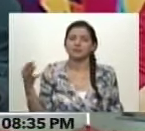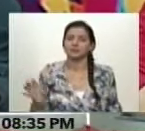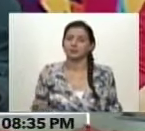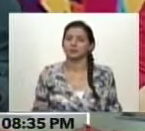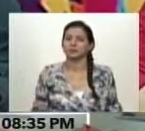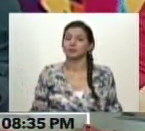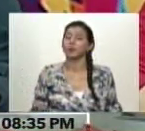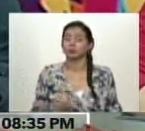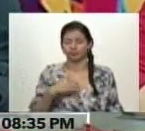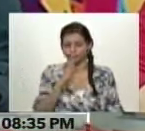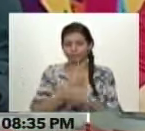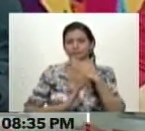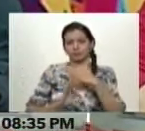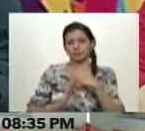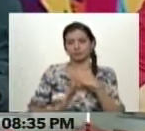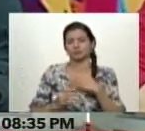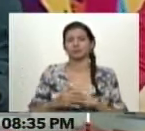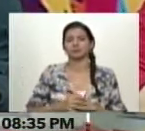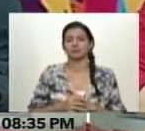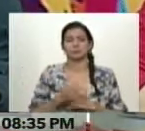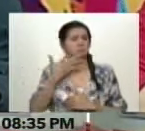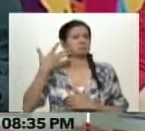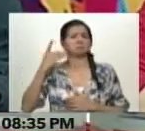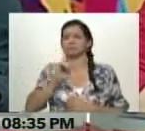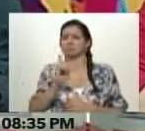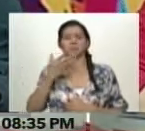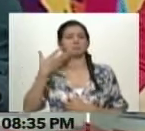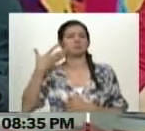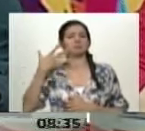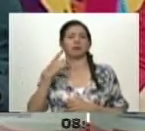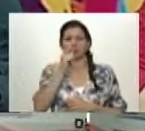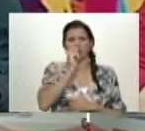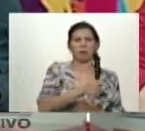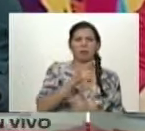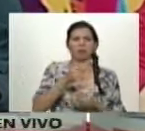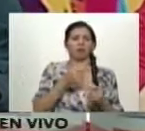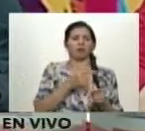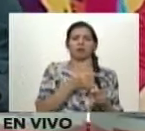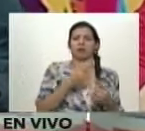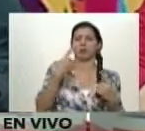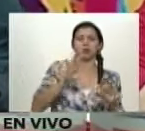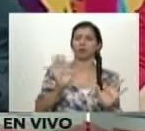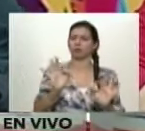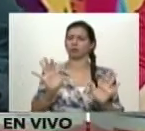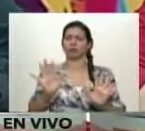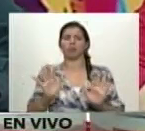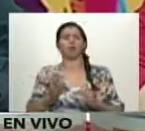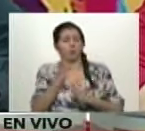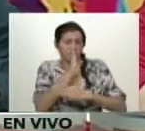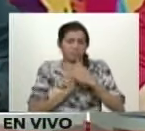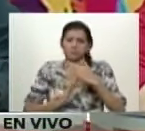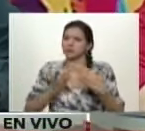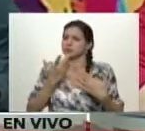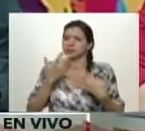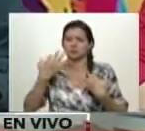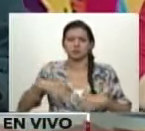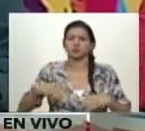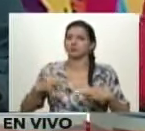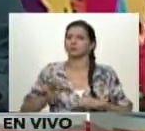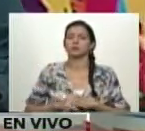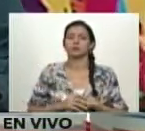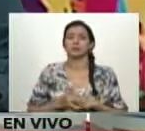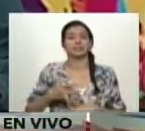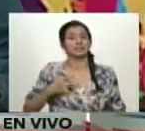con humildad lo digo, sin sectarismo ni espíritu grandilocuente, con humildad. Debemos sentirnos